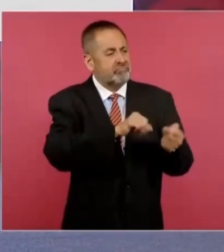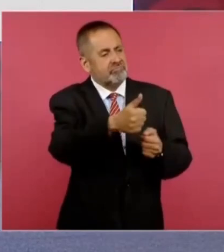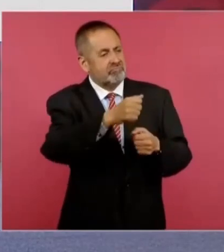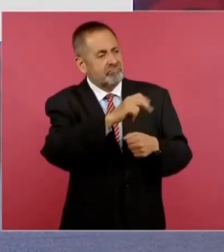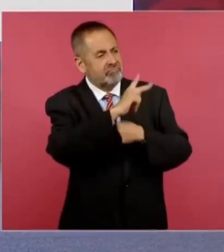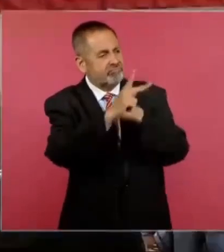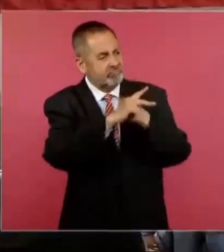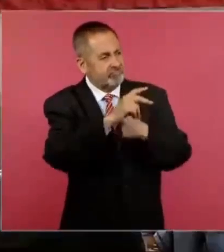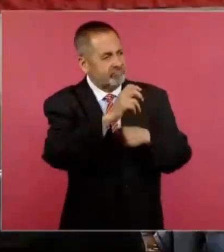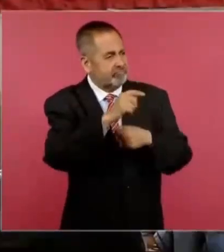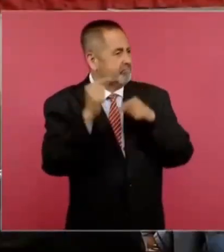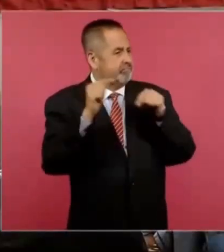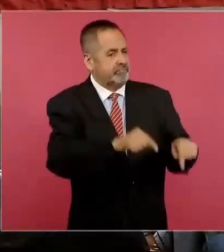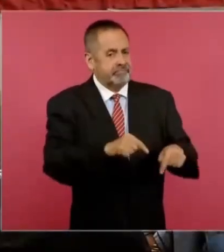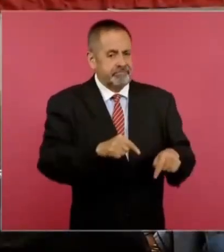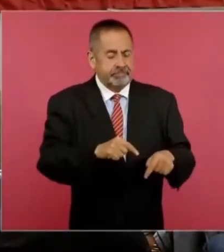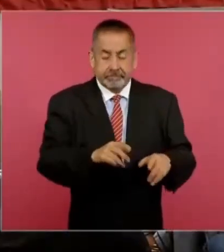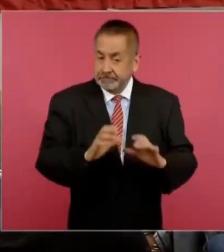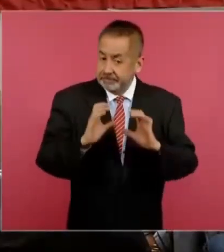extranjeros.